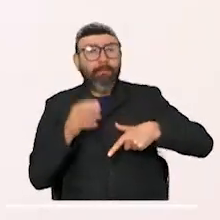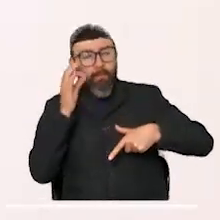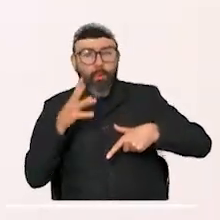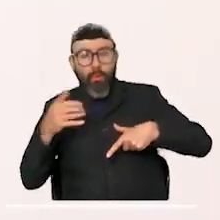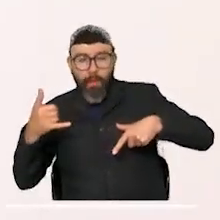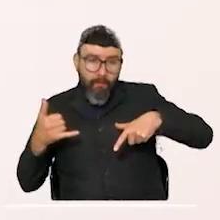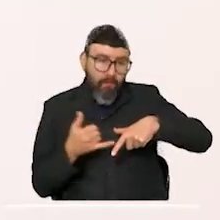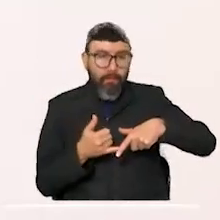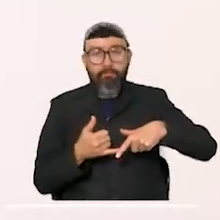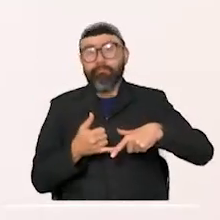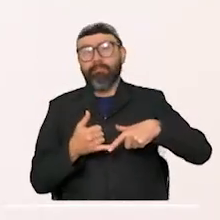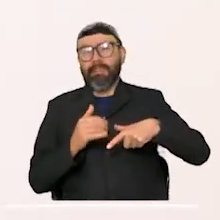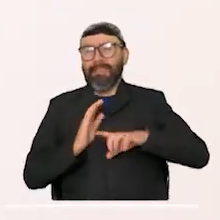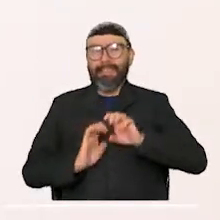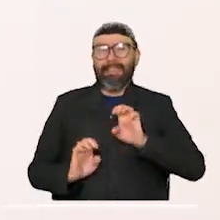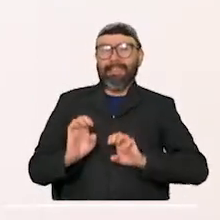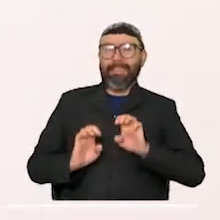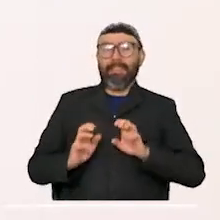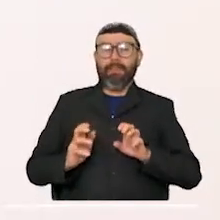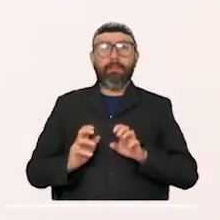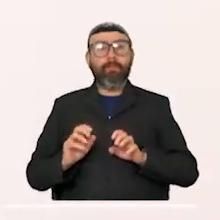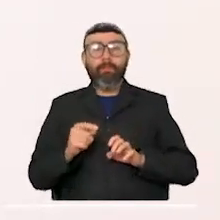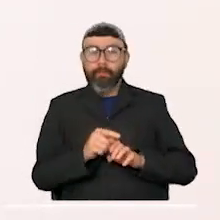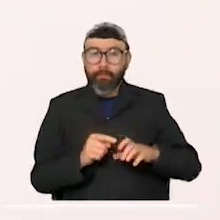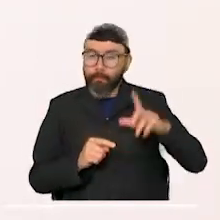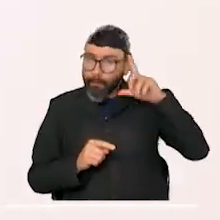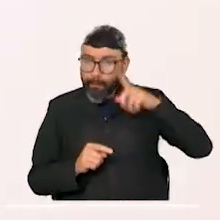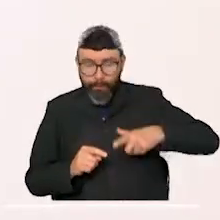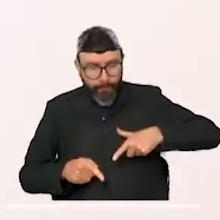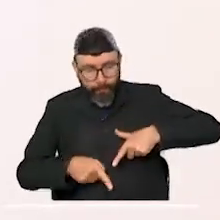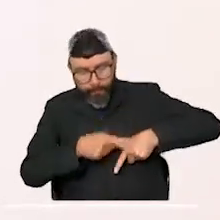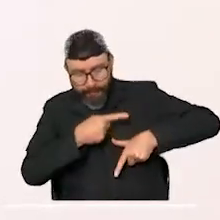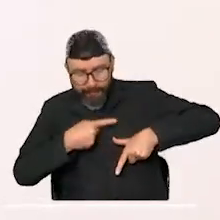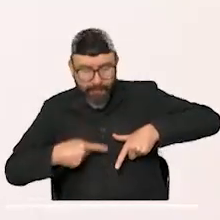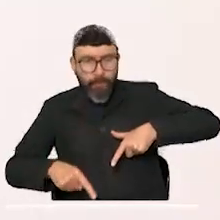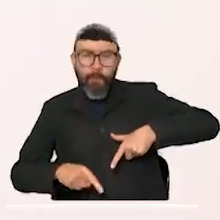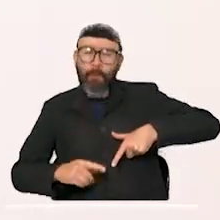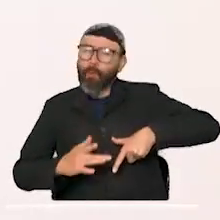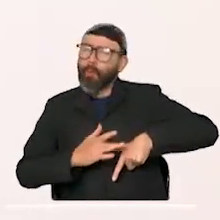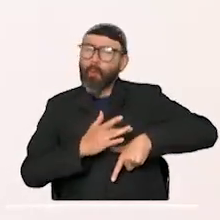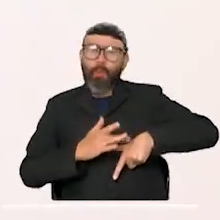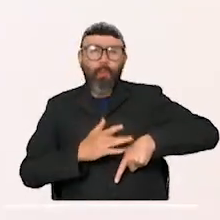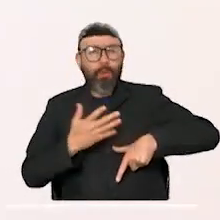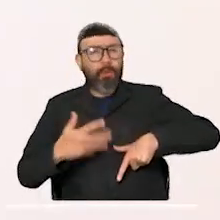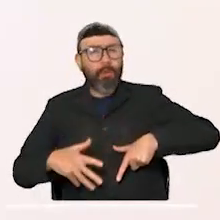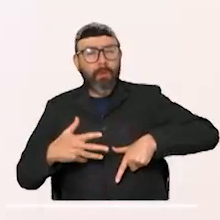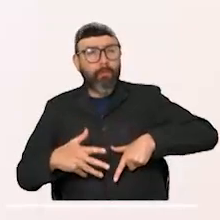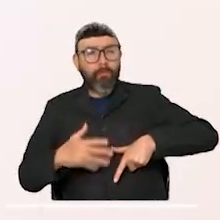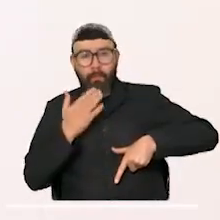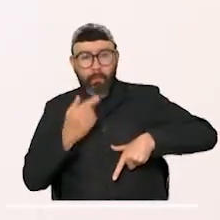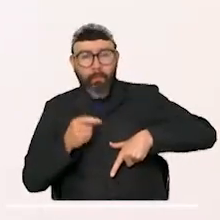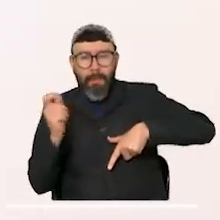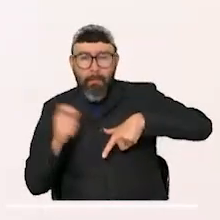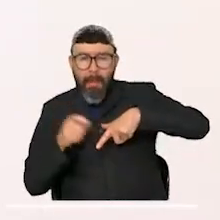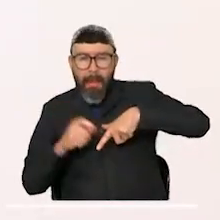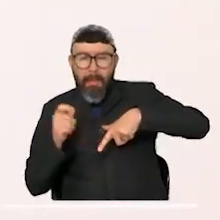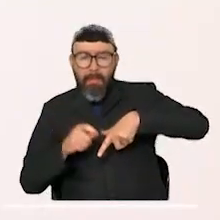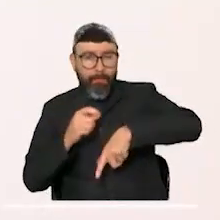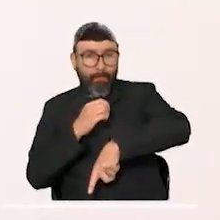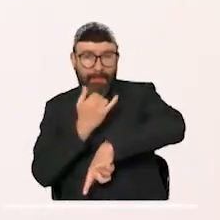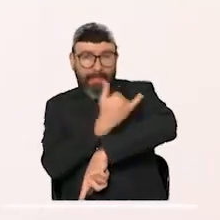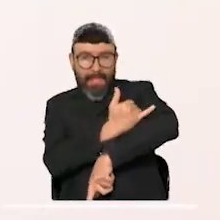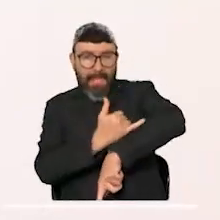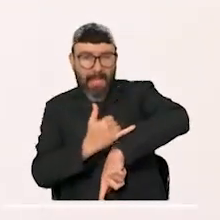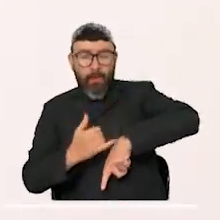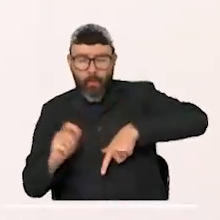penetración las zonas genitales muy sensible Yo realmente no me imagino como la aguja de un tatuador haciendo